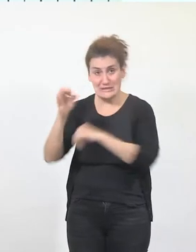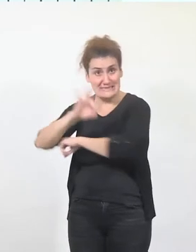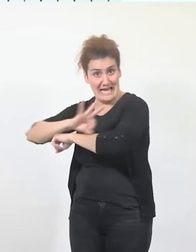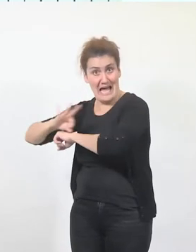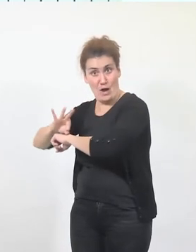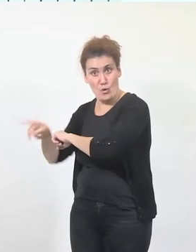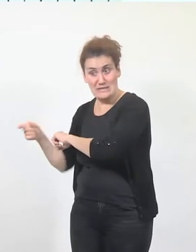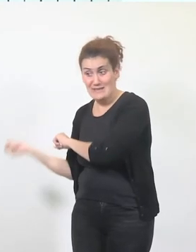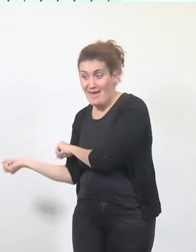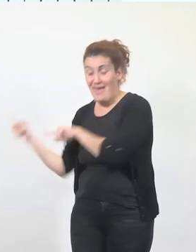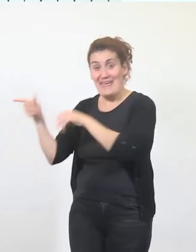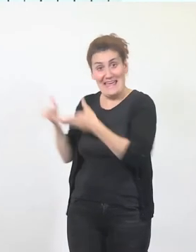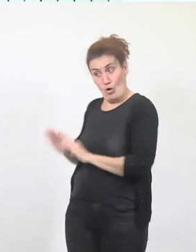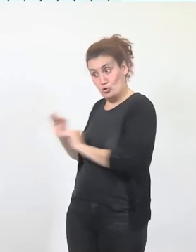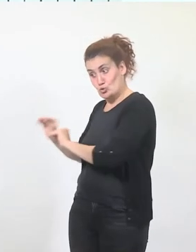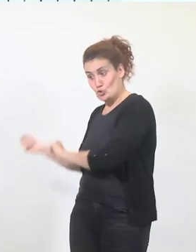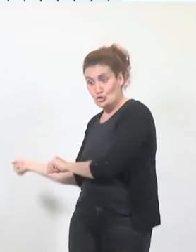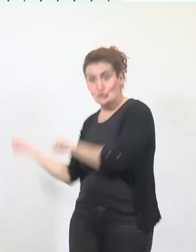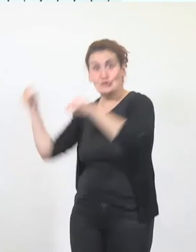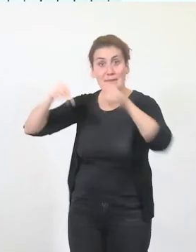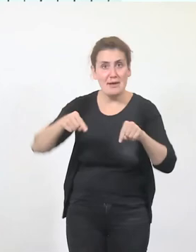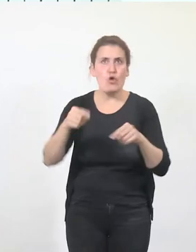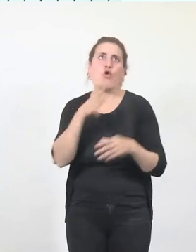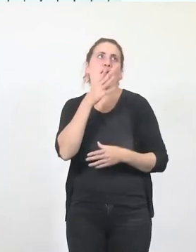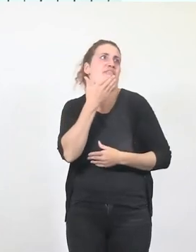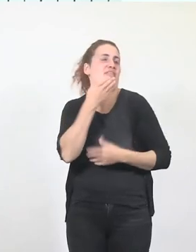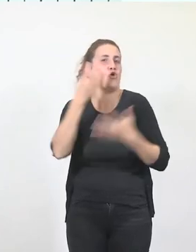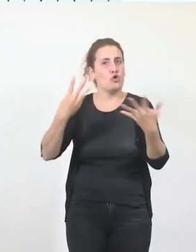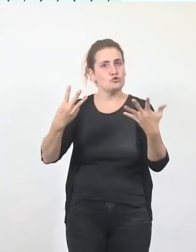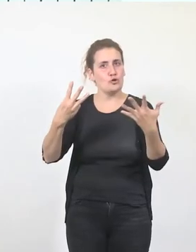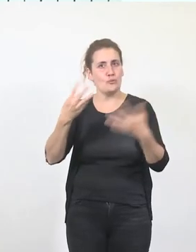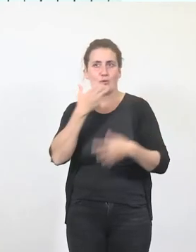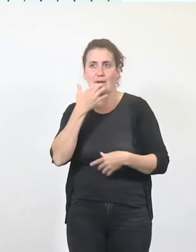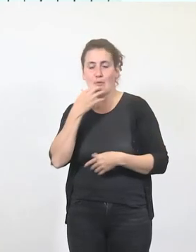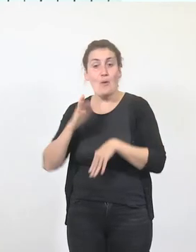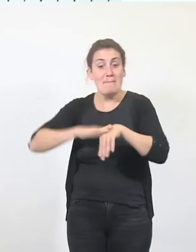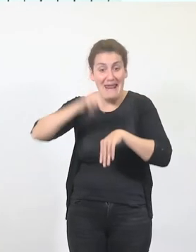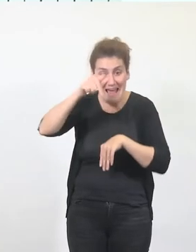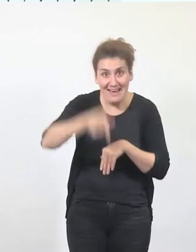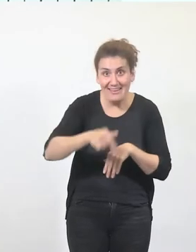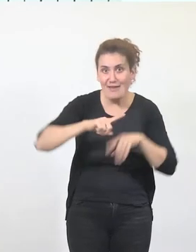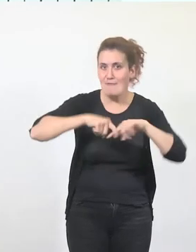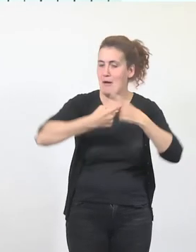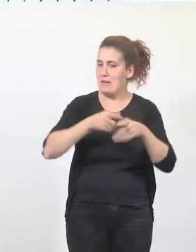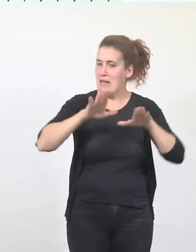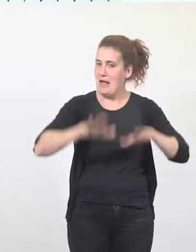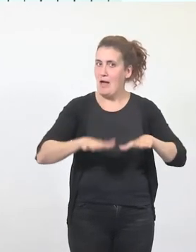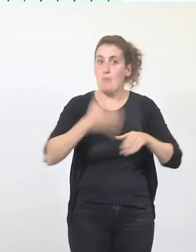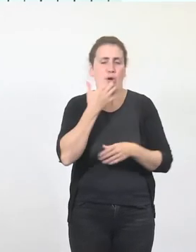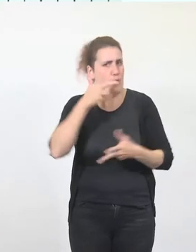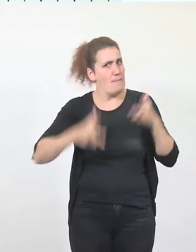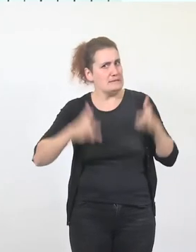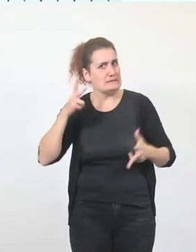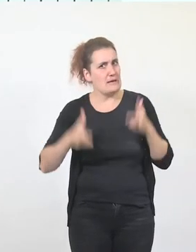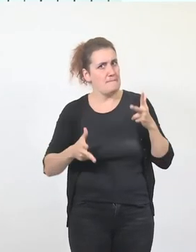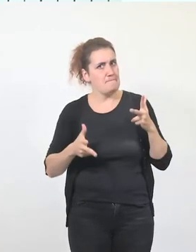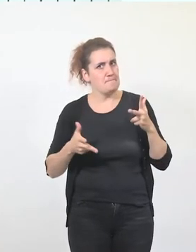saharauis envían a sus hijos con 8 años para estar con una familia, por ejemplo,